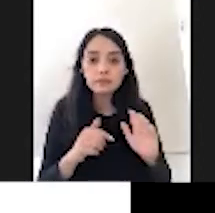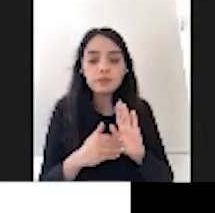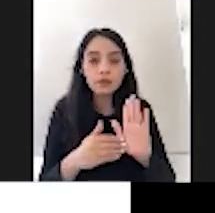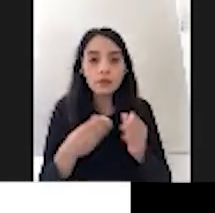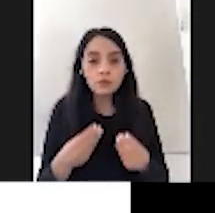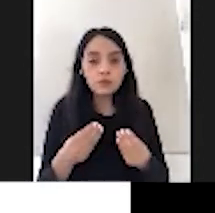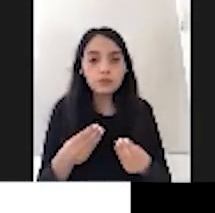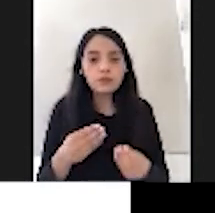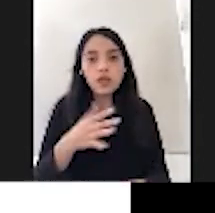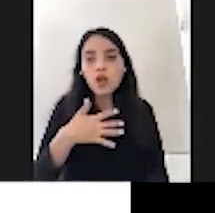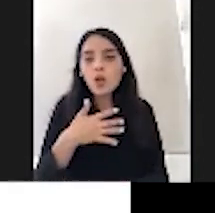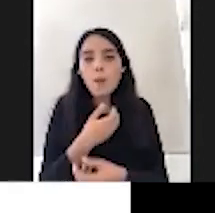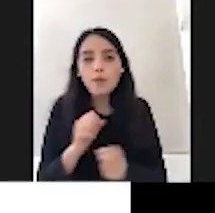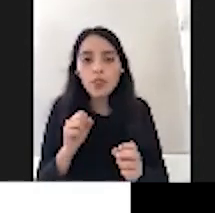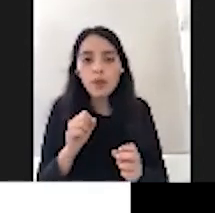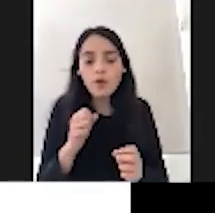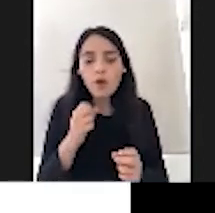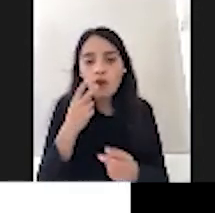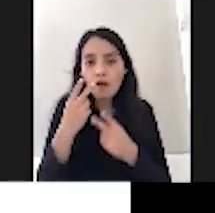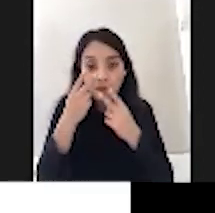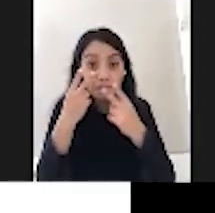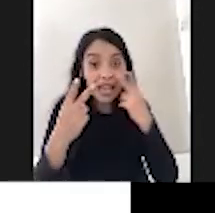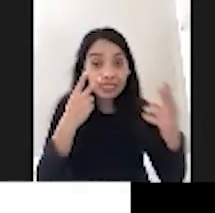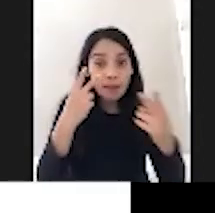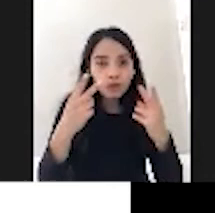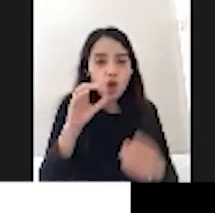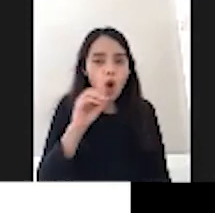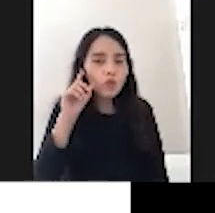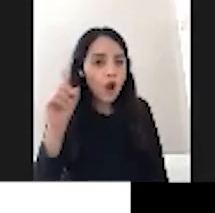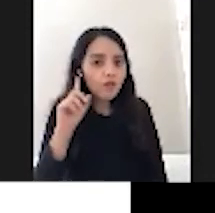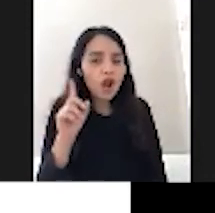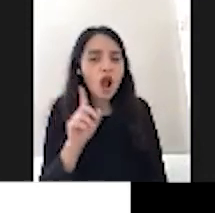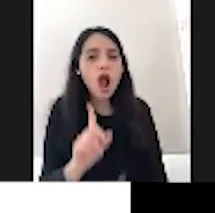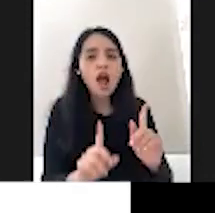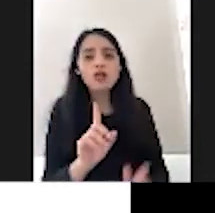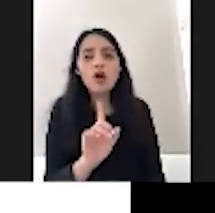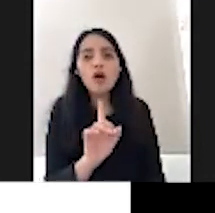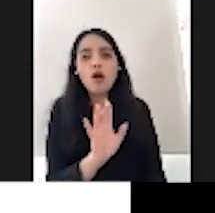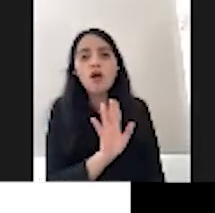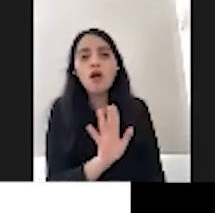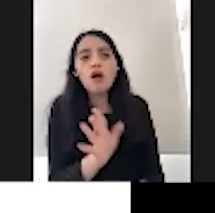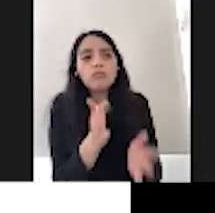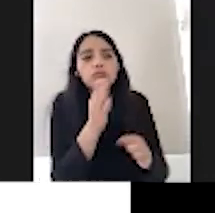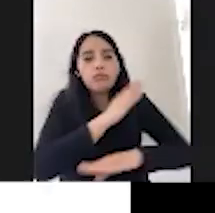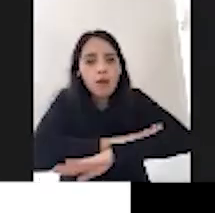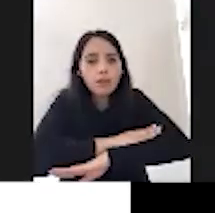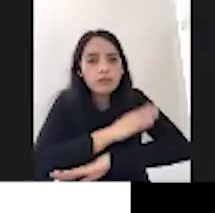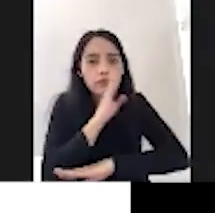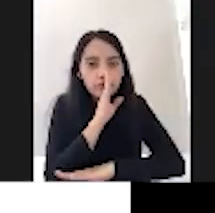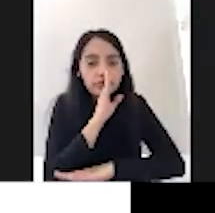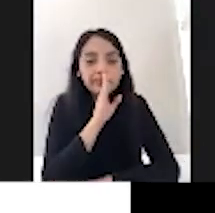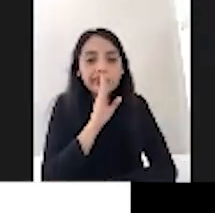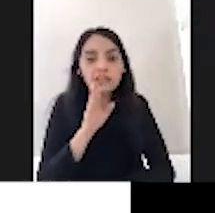podemos mirar la percepción visual o auditiva como un elemento pasivo, sino que tenemos que incorporarlo a